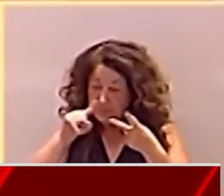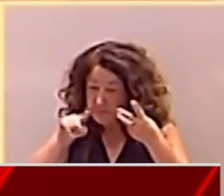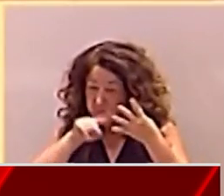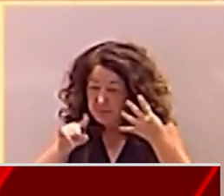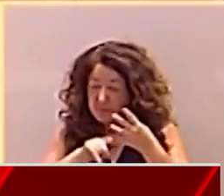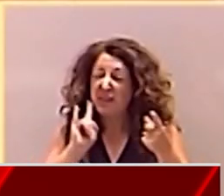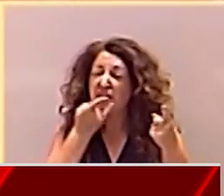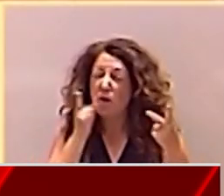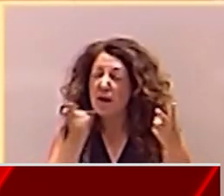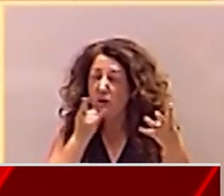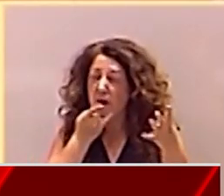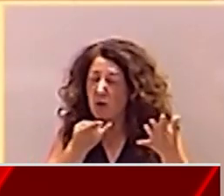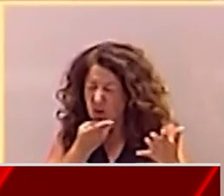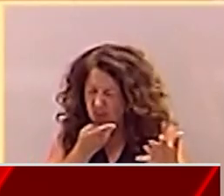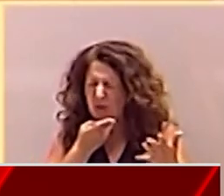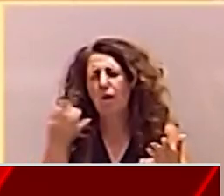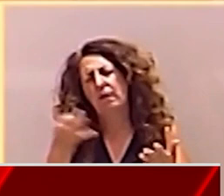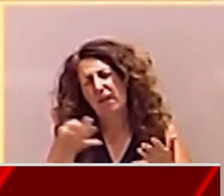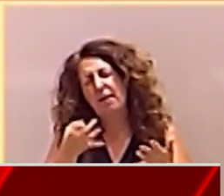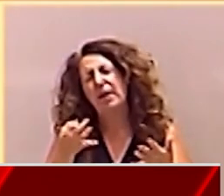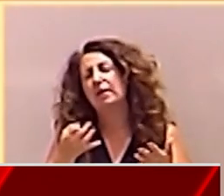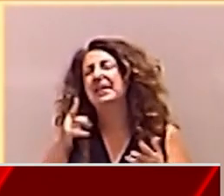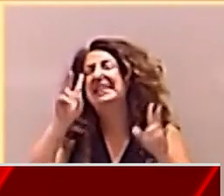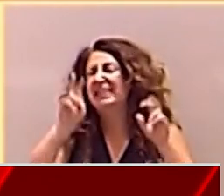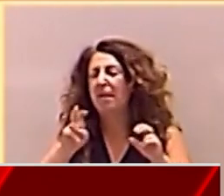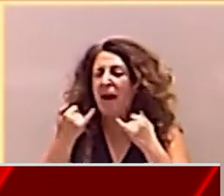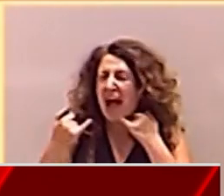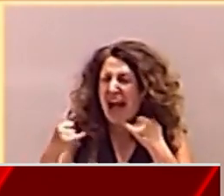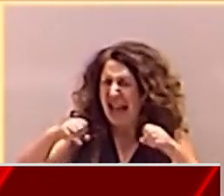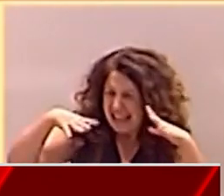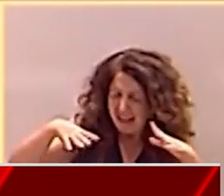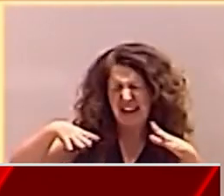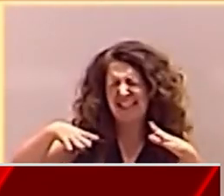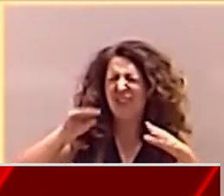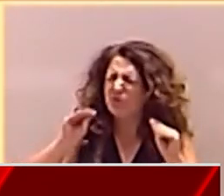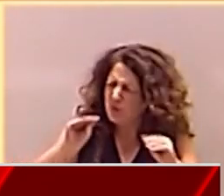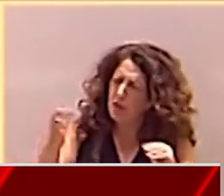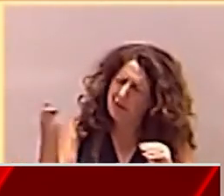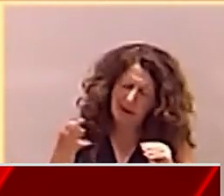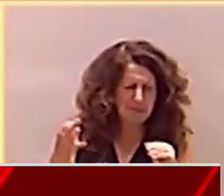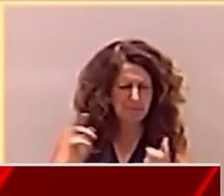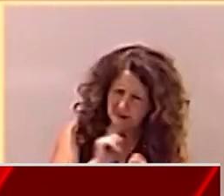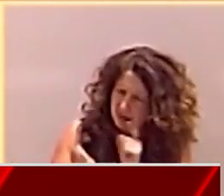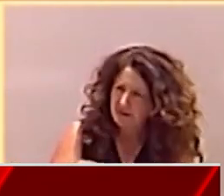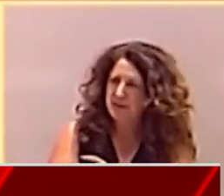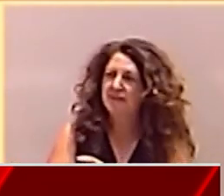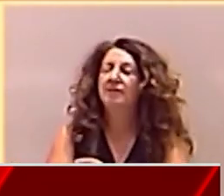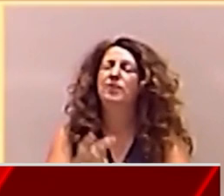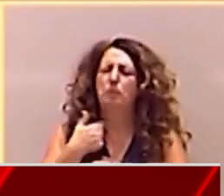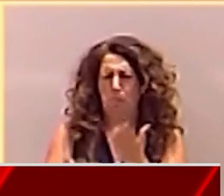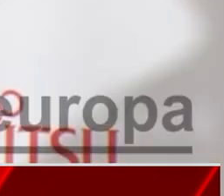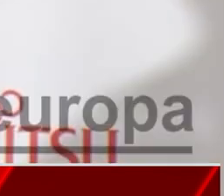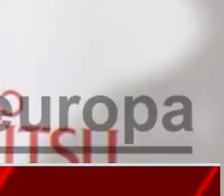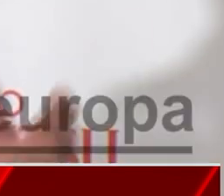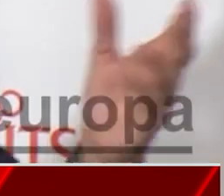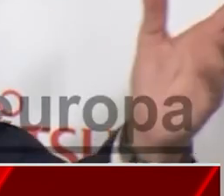de los problemas básicos es decir por ejemplo en materia económica vox es un partido que no estaría además que empezase a decir algo porque no se